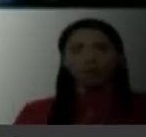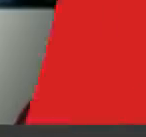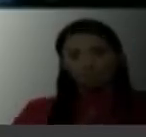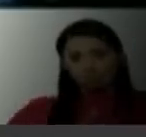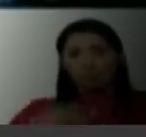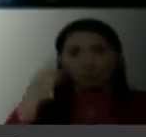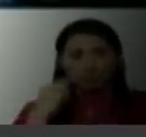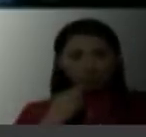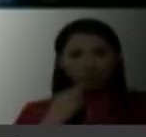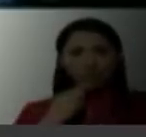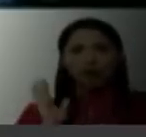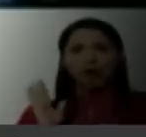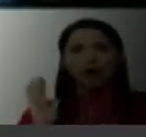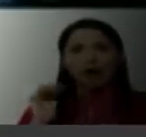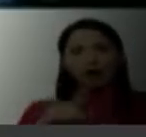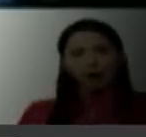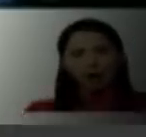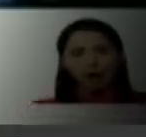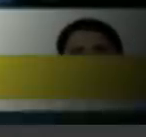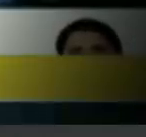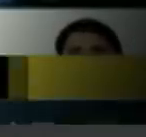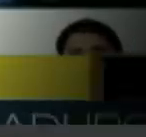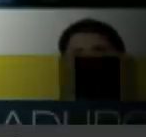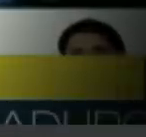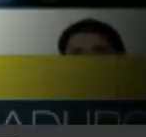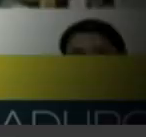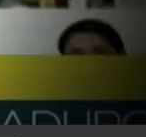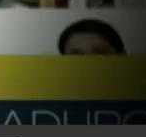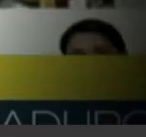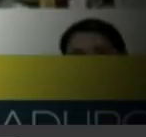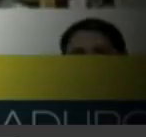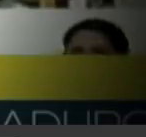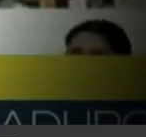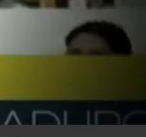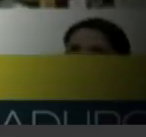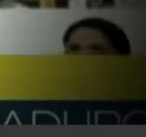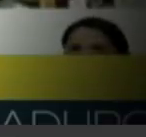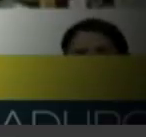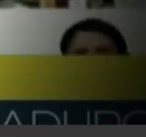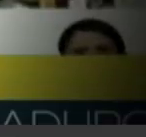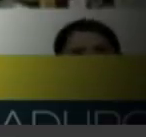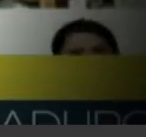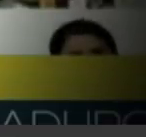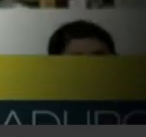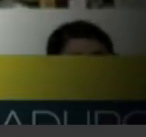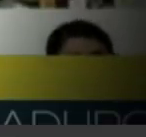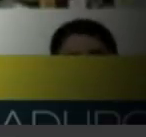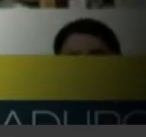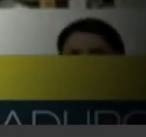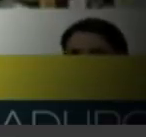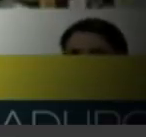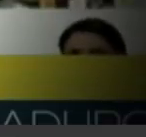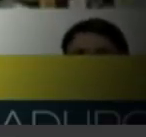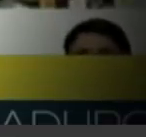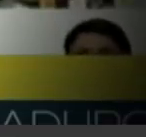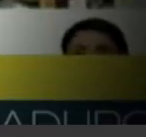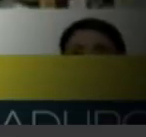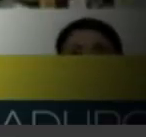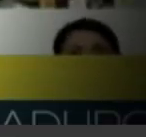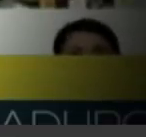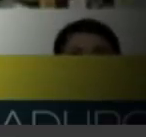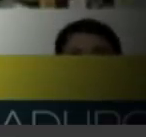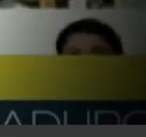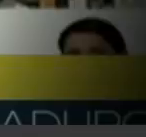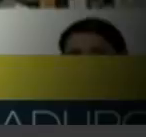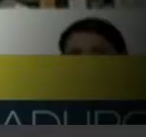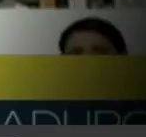2 personas se encuentran ingresadas en centros diagnósticos integrales en sus respectivas regiones. El jefe de Estado